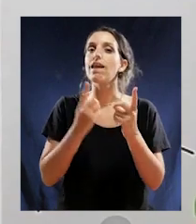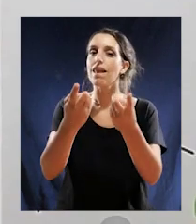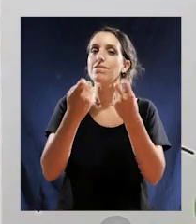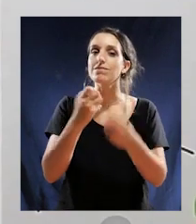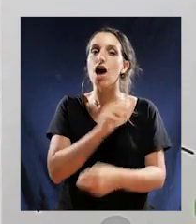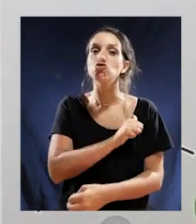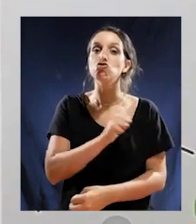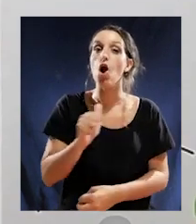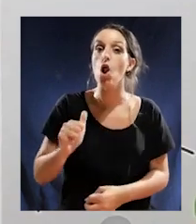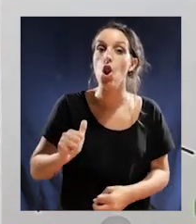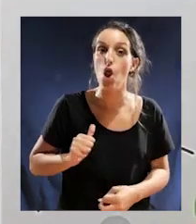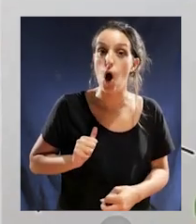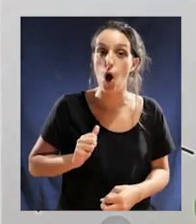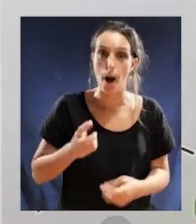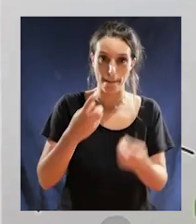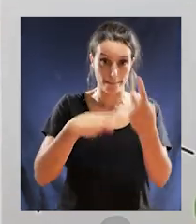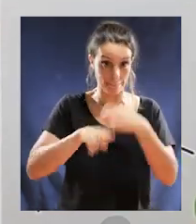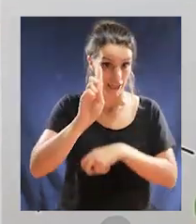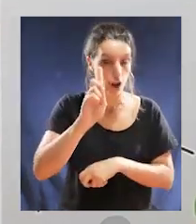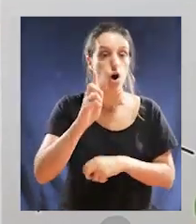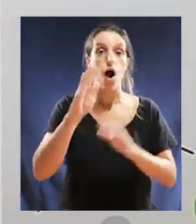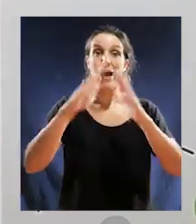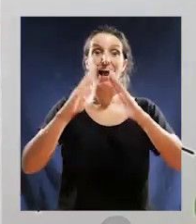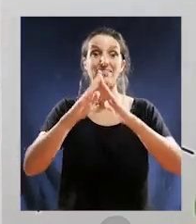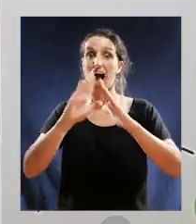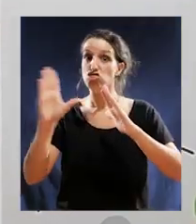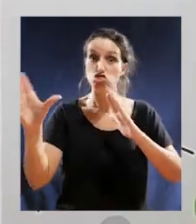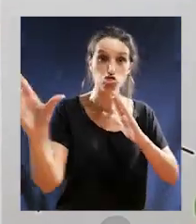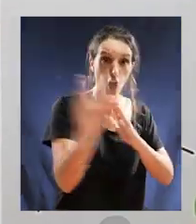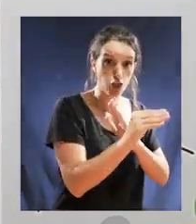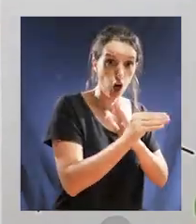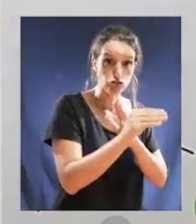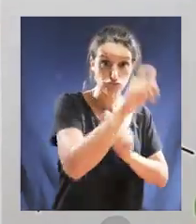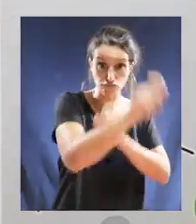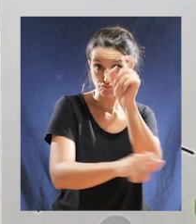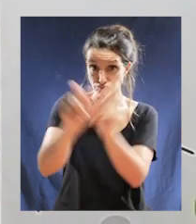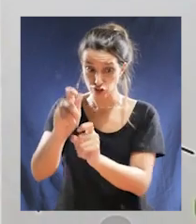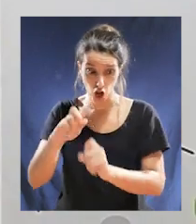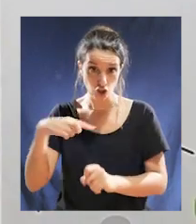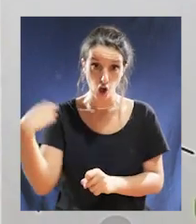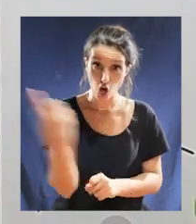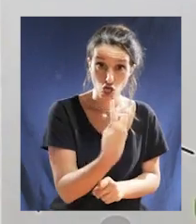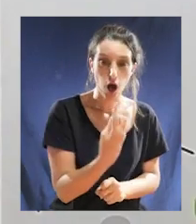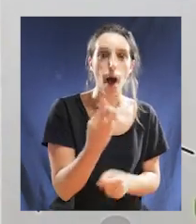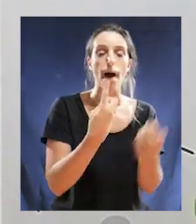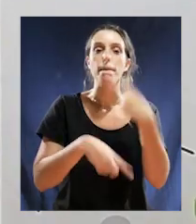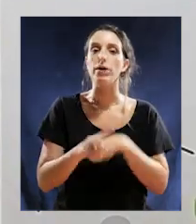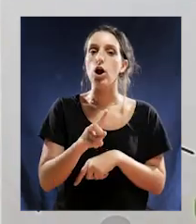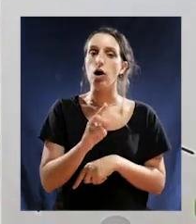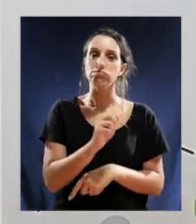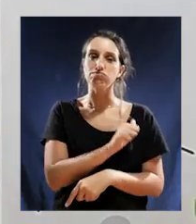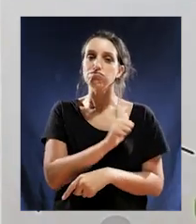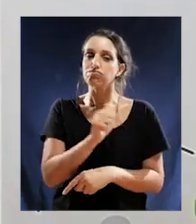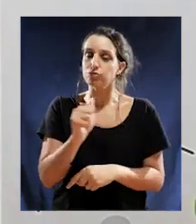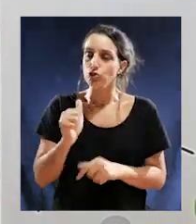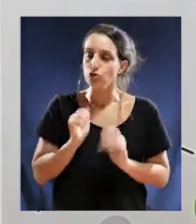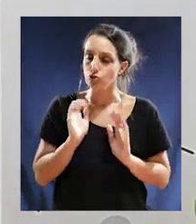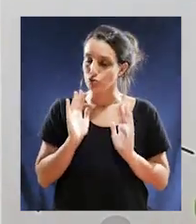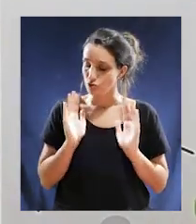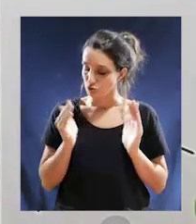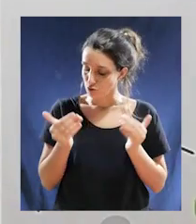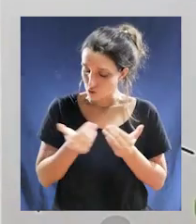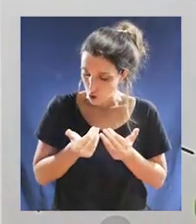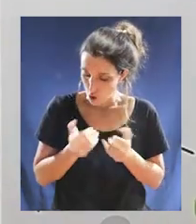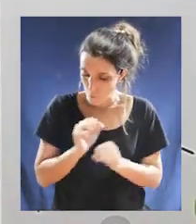así como estar todos en la casa a su vez encontrar tiempos compartidos actividades que hacemos conjuntamente pero también